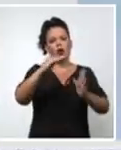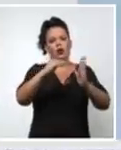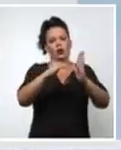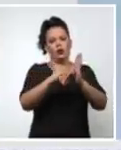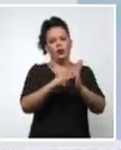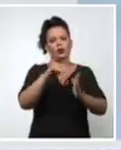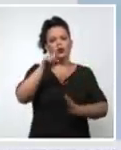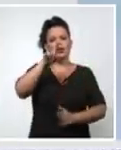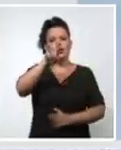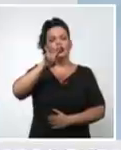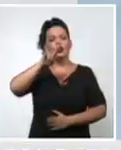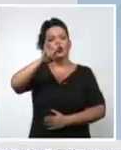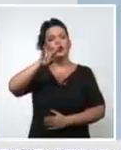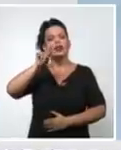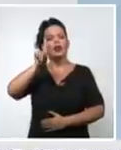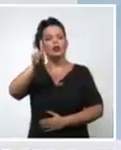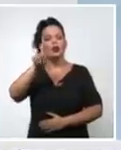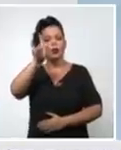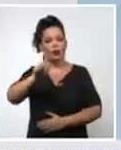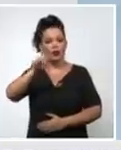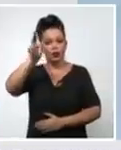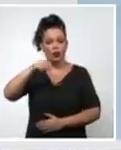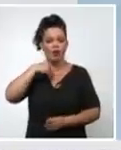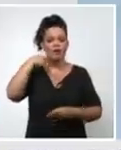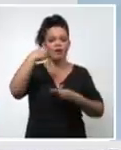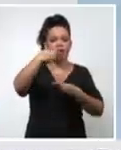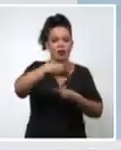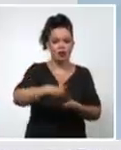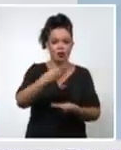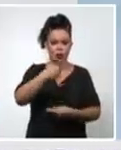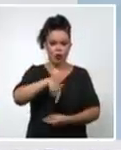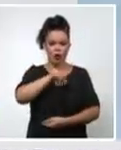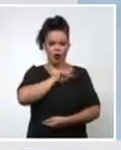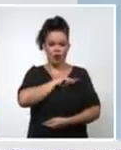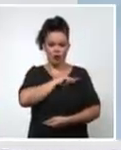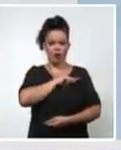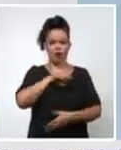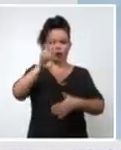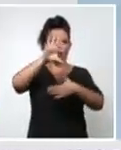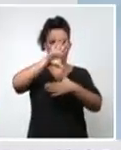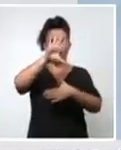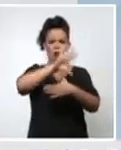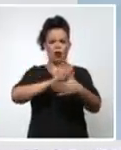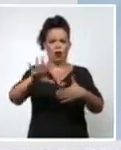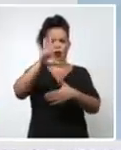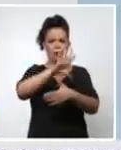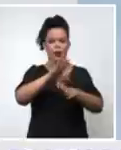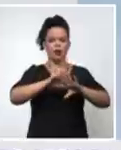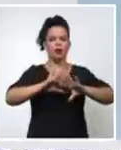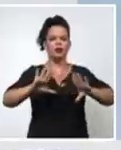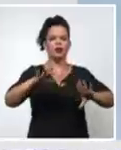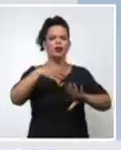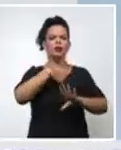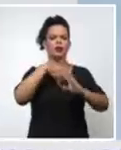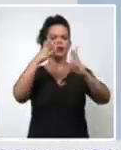4.191 personas que fallecieron ayer en la región de las Américas, pues ya se acumulan